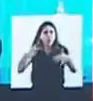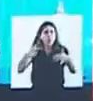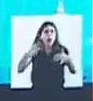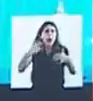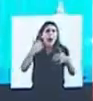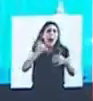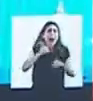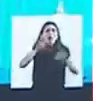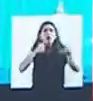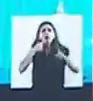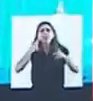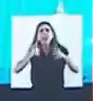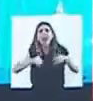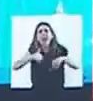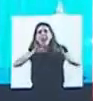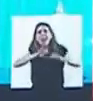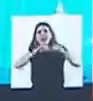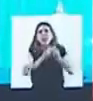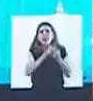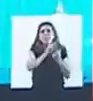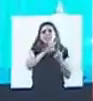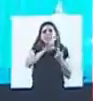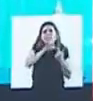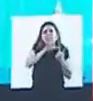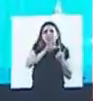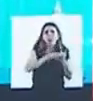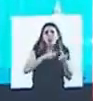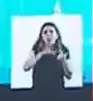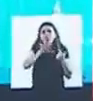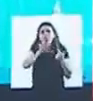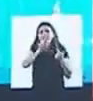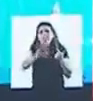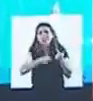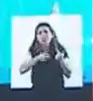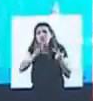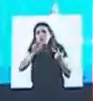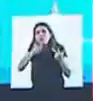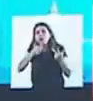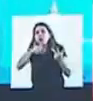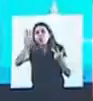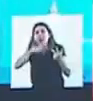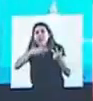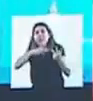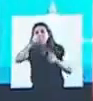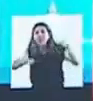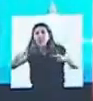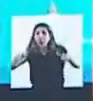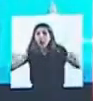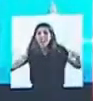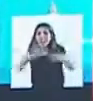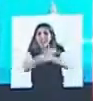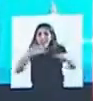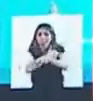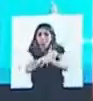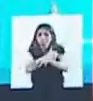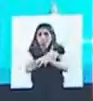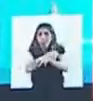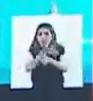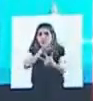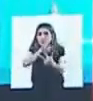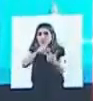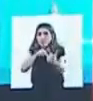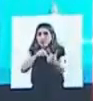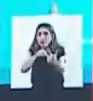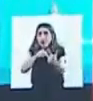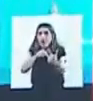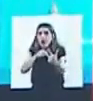muertes evitables. Algún día alguien va a tener que sacar la cuenta de cuántas muertes se pudieron haber evitado en la Argentina si se hubieran hecho las cosas